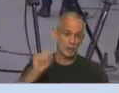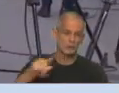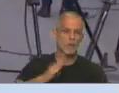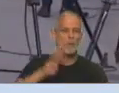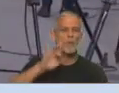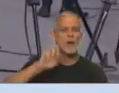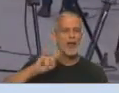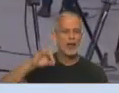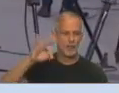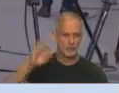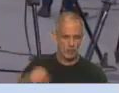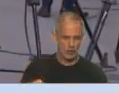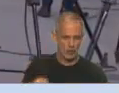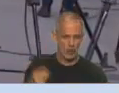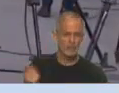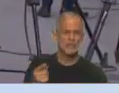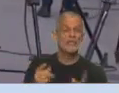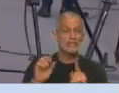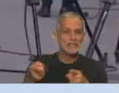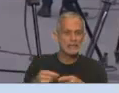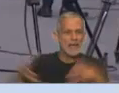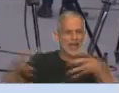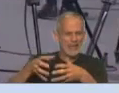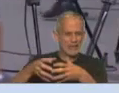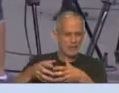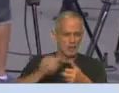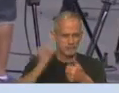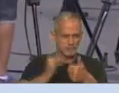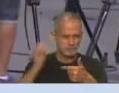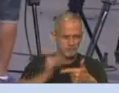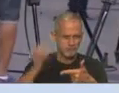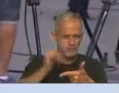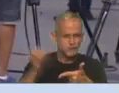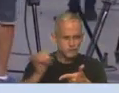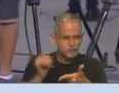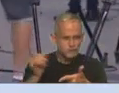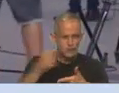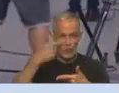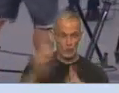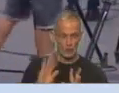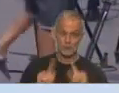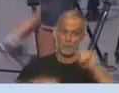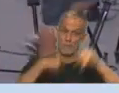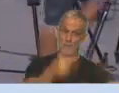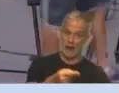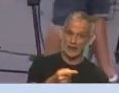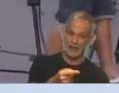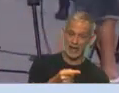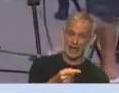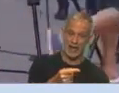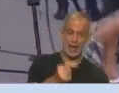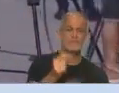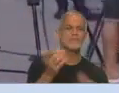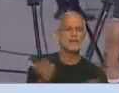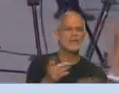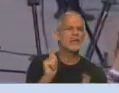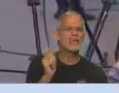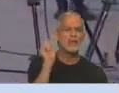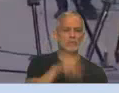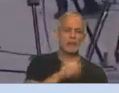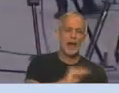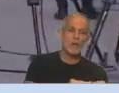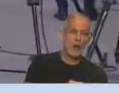abogado querellante Fernando Burlando junto a todo su equipo de abogados. En el día de mañana van a hacer lo propio